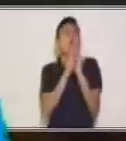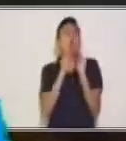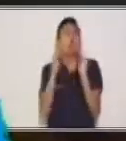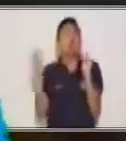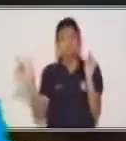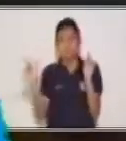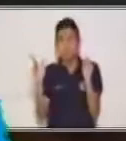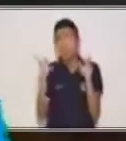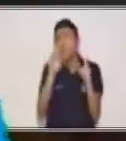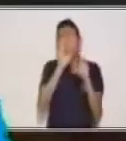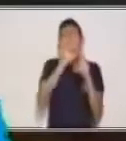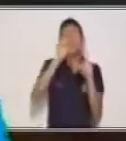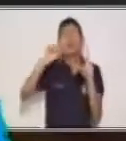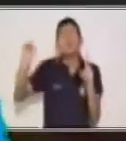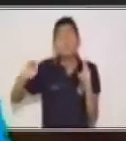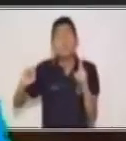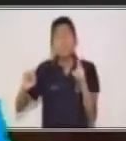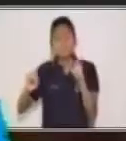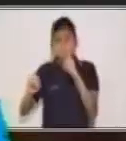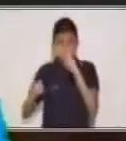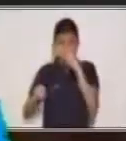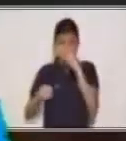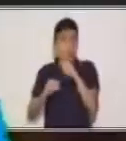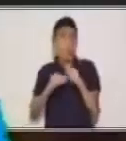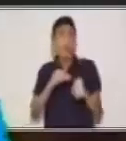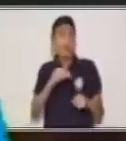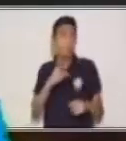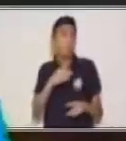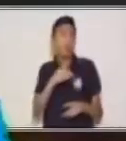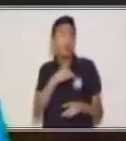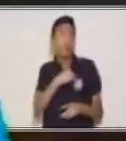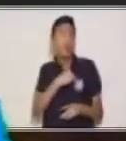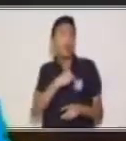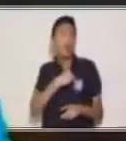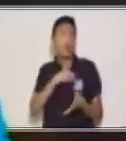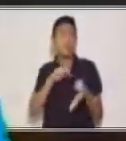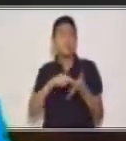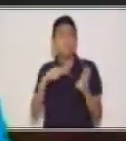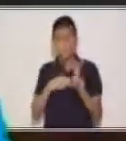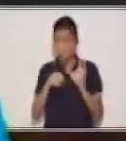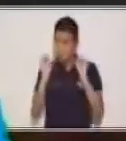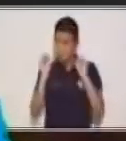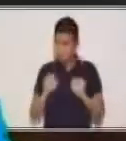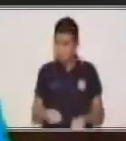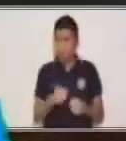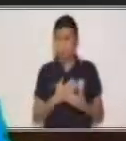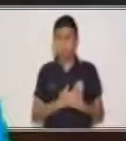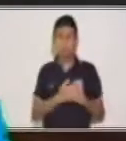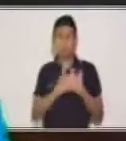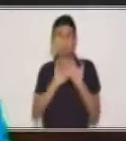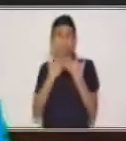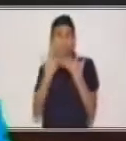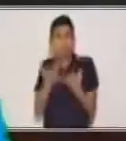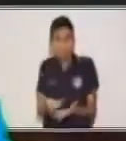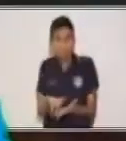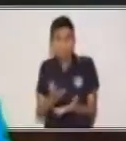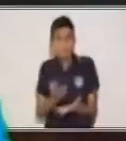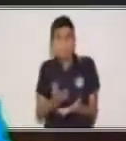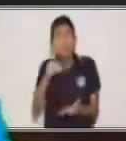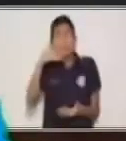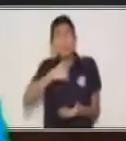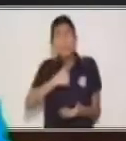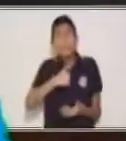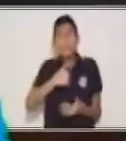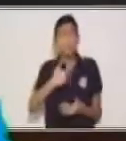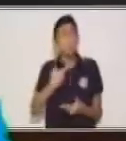con oraciones como querer es poder. Querer es nuestro sujeto, pero es un infinitivo. Y tenemos los pronombres, como por